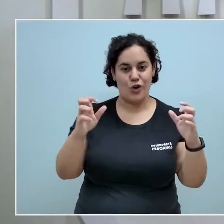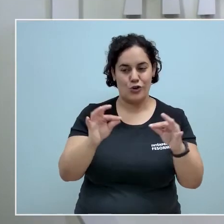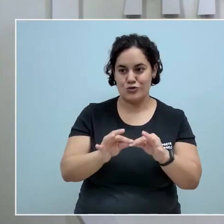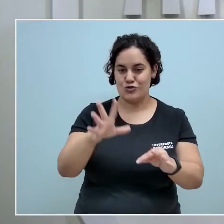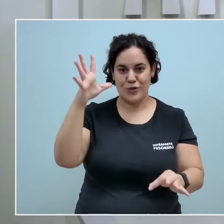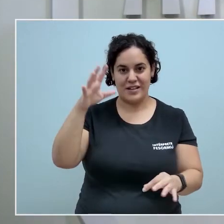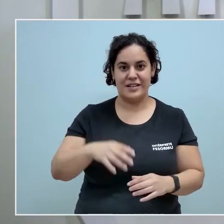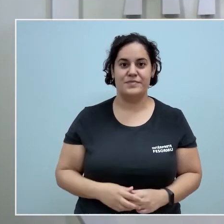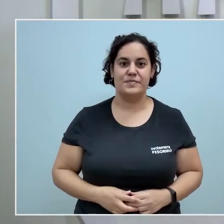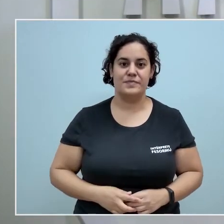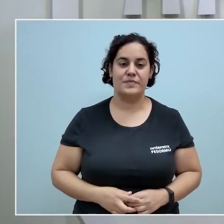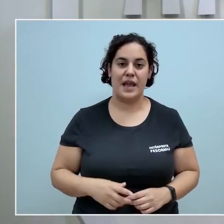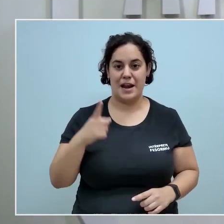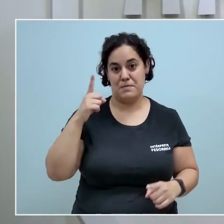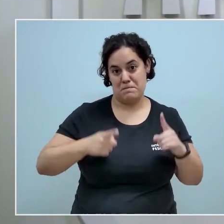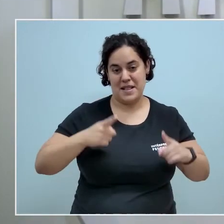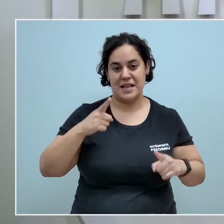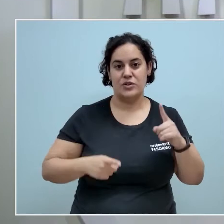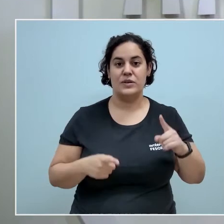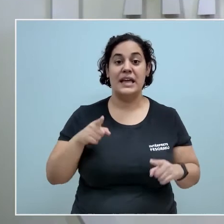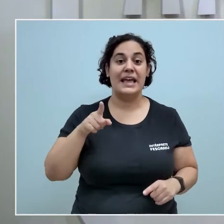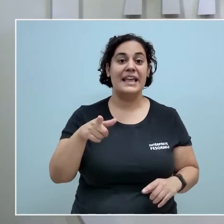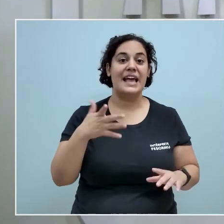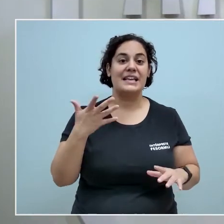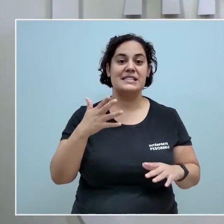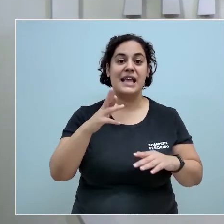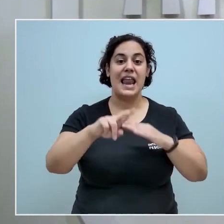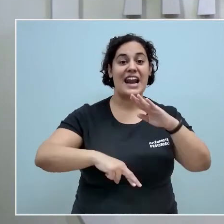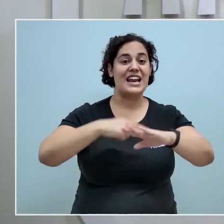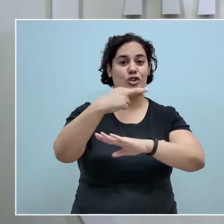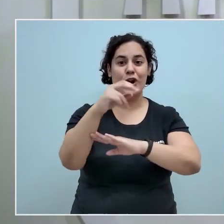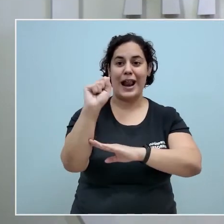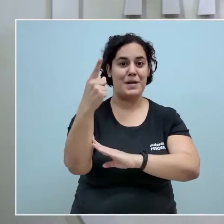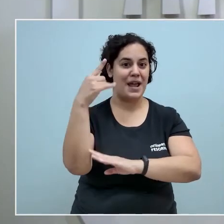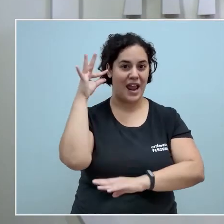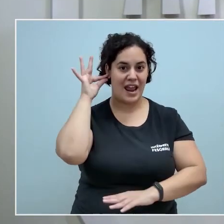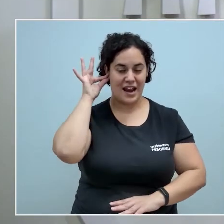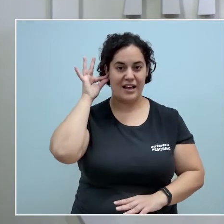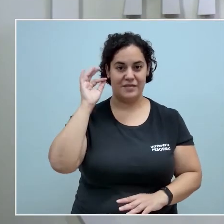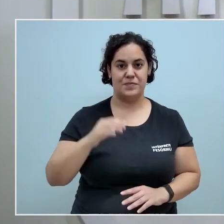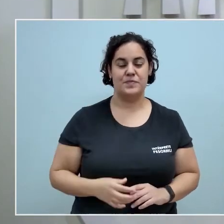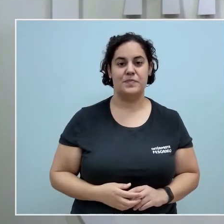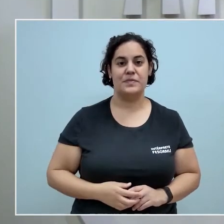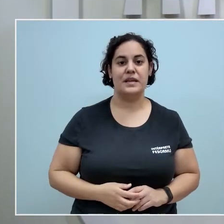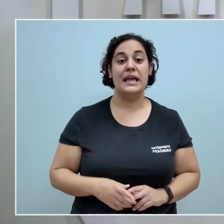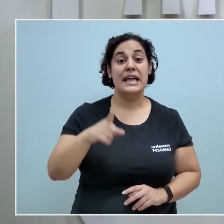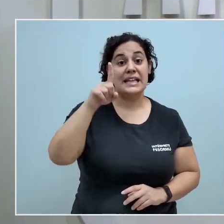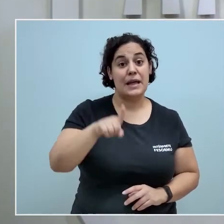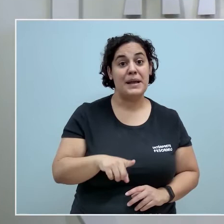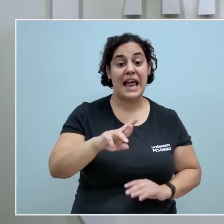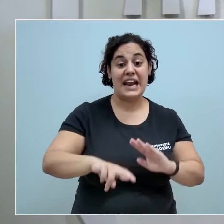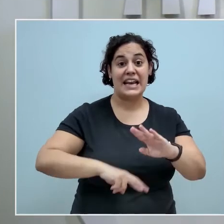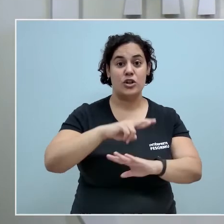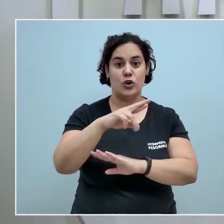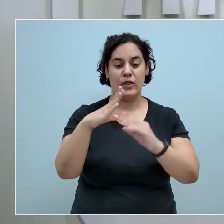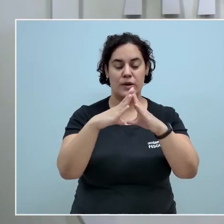mandato, se convierte no solo en la primera rectora de una universidad pública de la región de Murcia, sino también en la primera rectora de